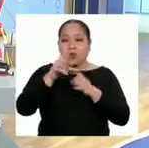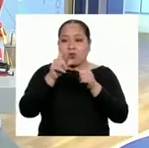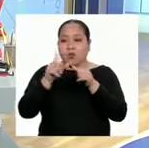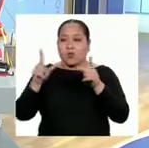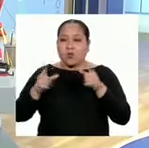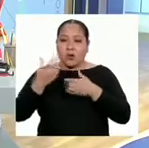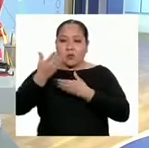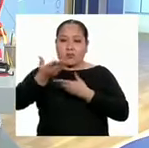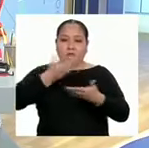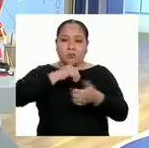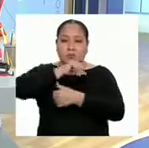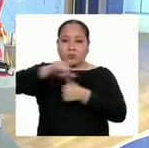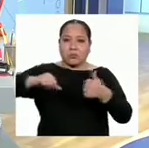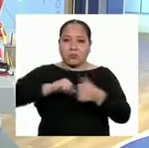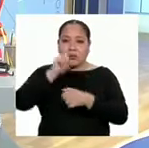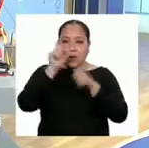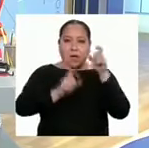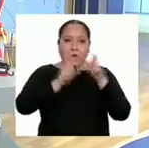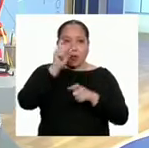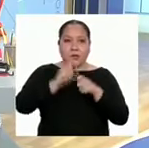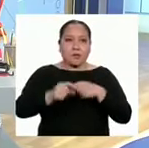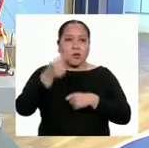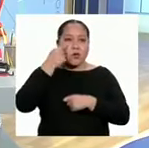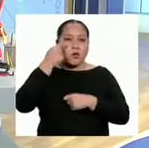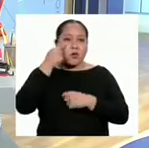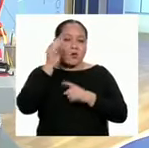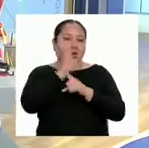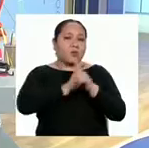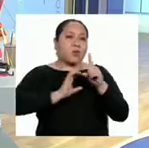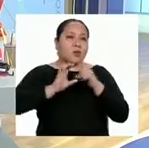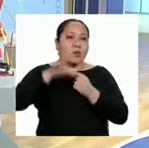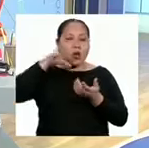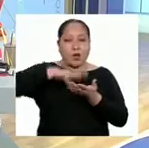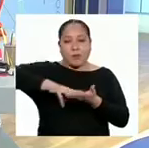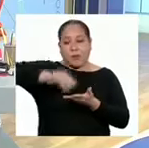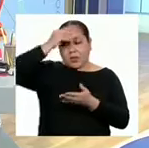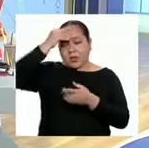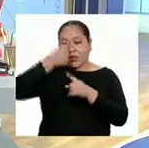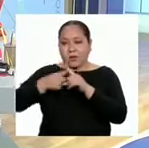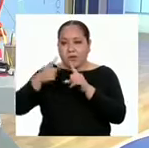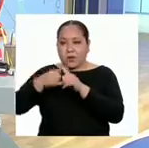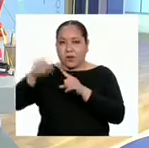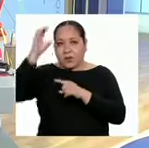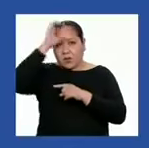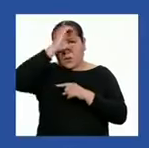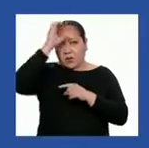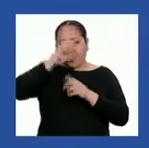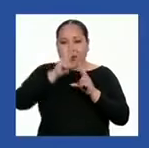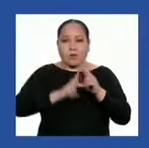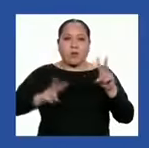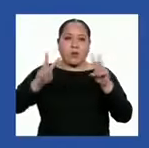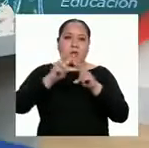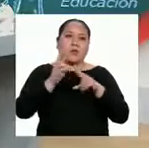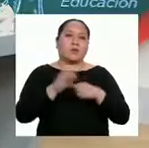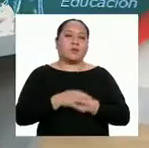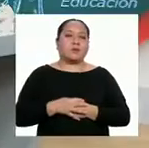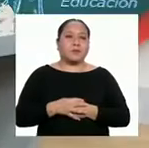de socialización donde las personas conocen la cultura y aprenden diferentes conocimientos y valores.